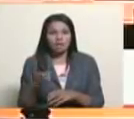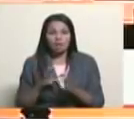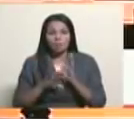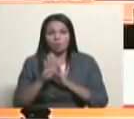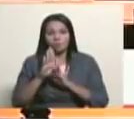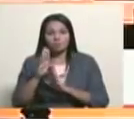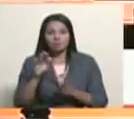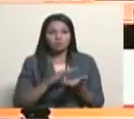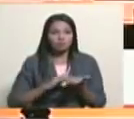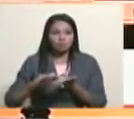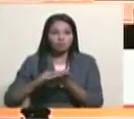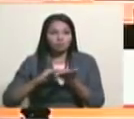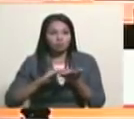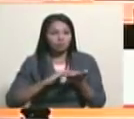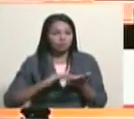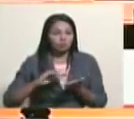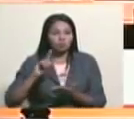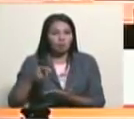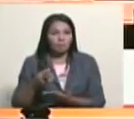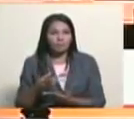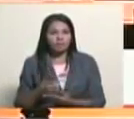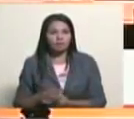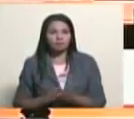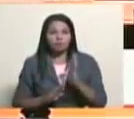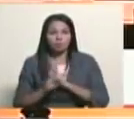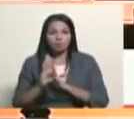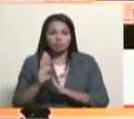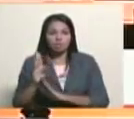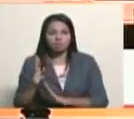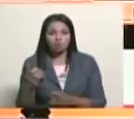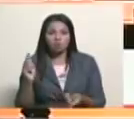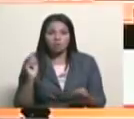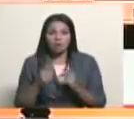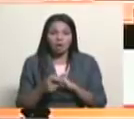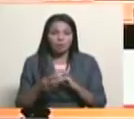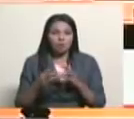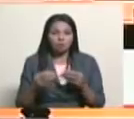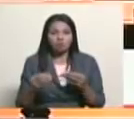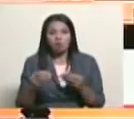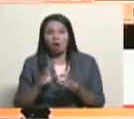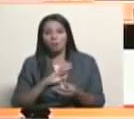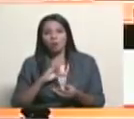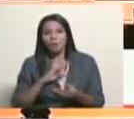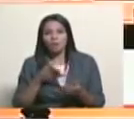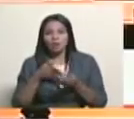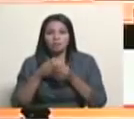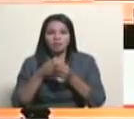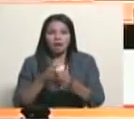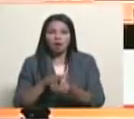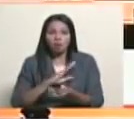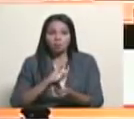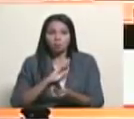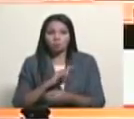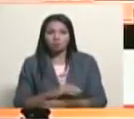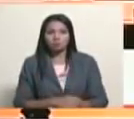de rectificación, un gran proceso de renovación de los métodos del liderazgo,